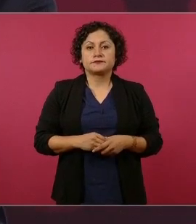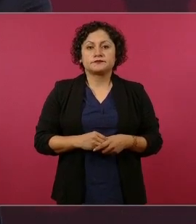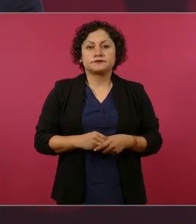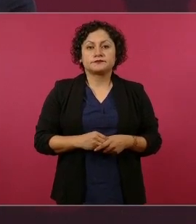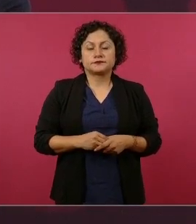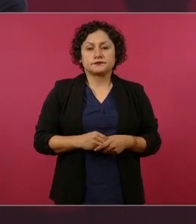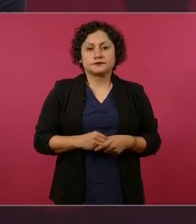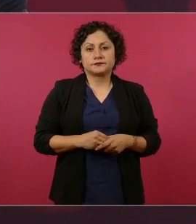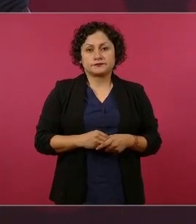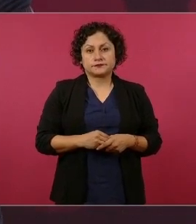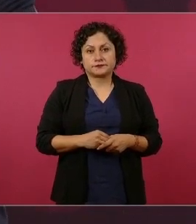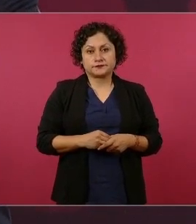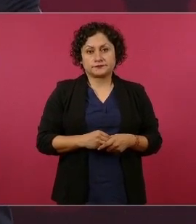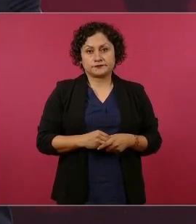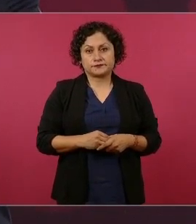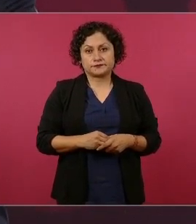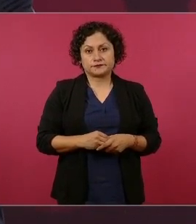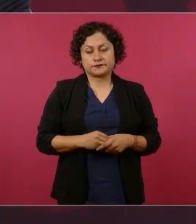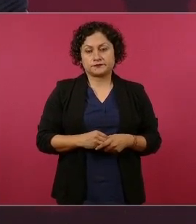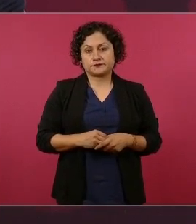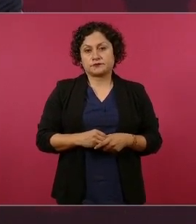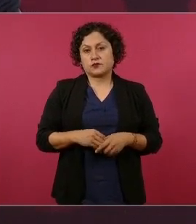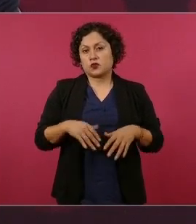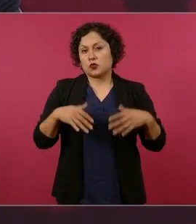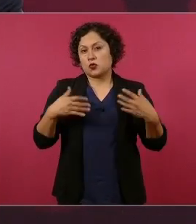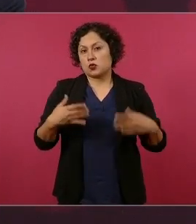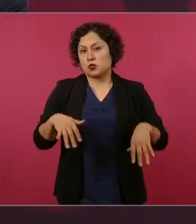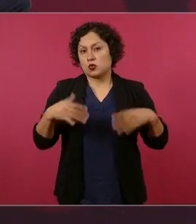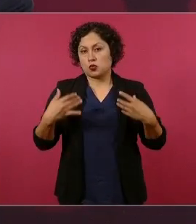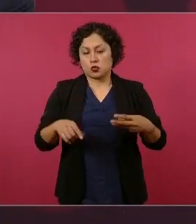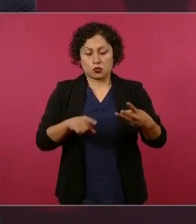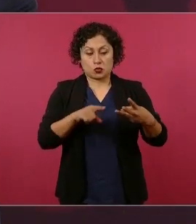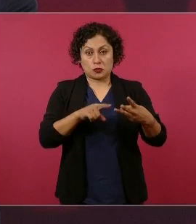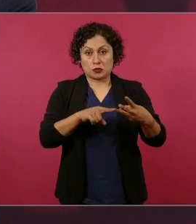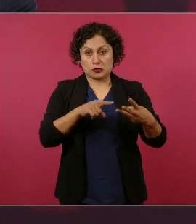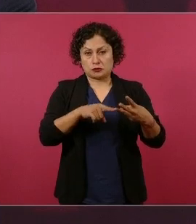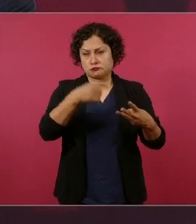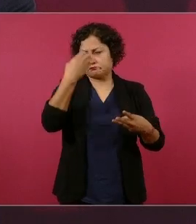Y es una experta.